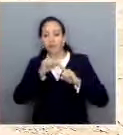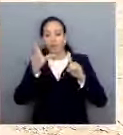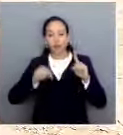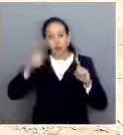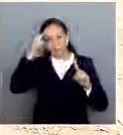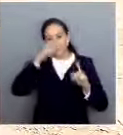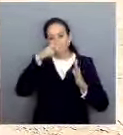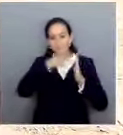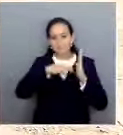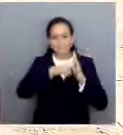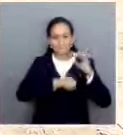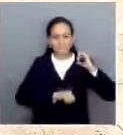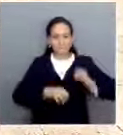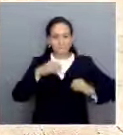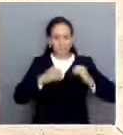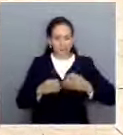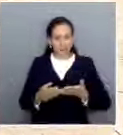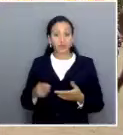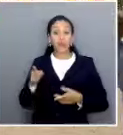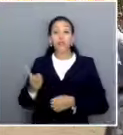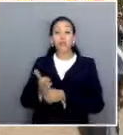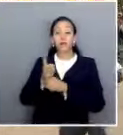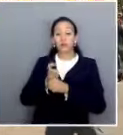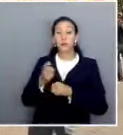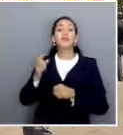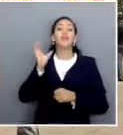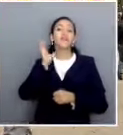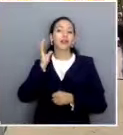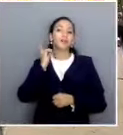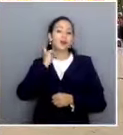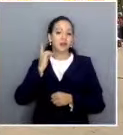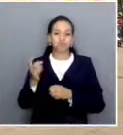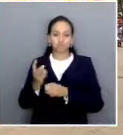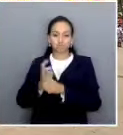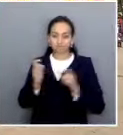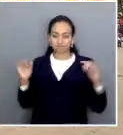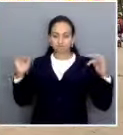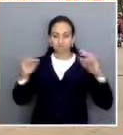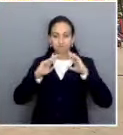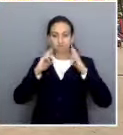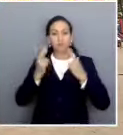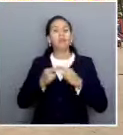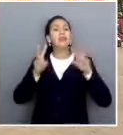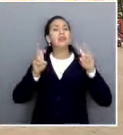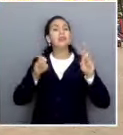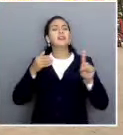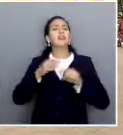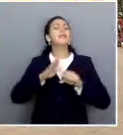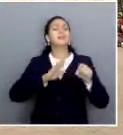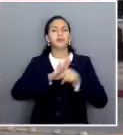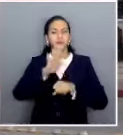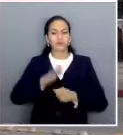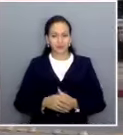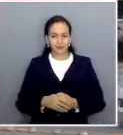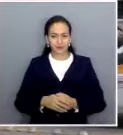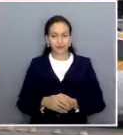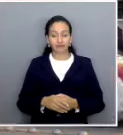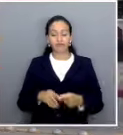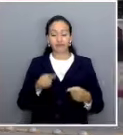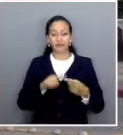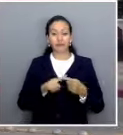Judicial a los que convocó la Cámara de Diputados. El tema que se abordará en esta ocasión es el de la división de